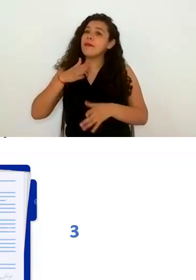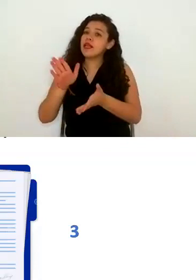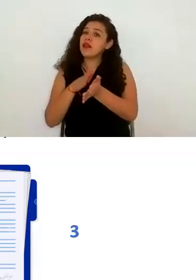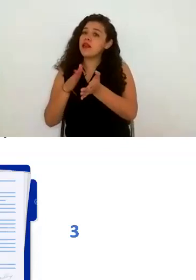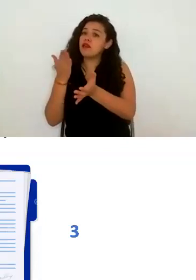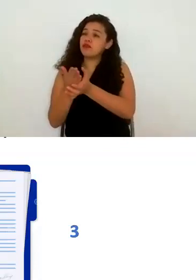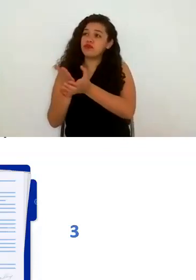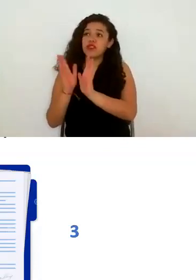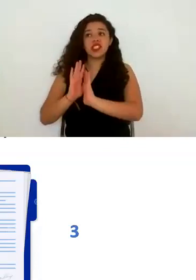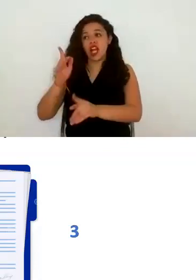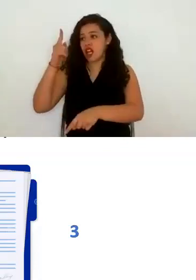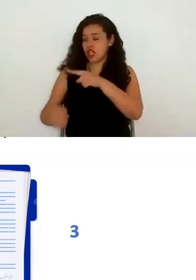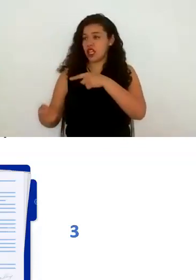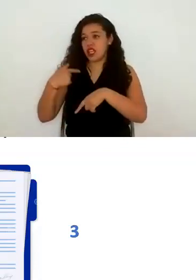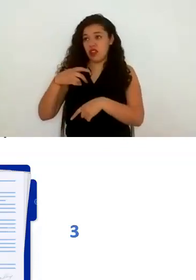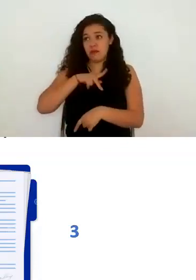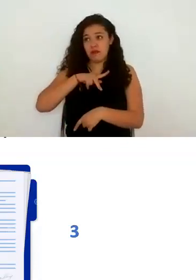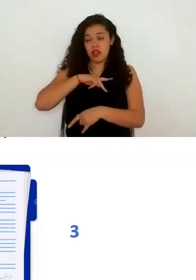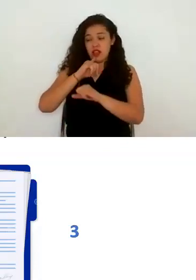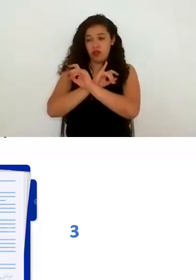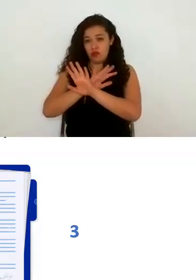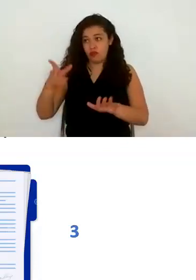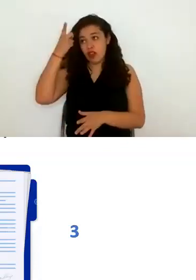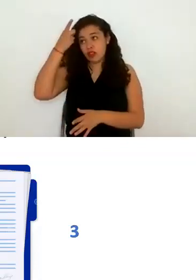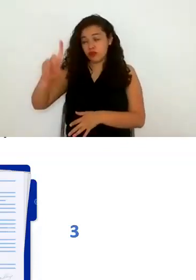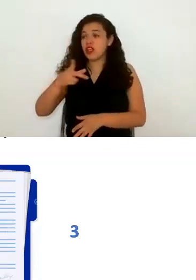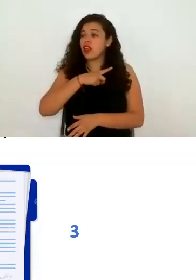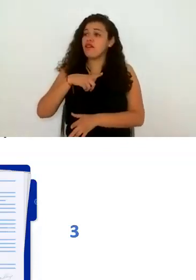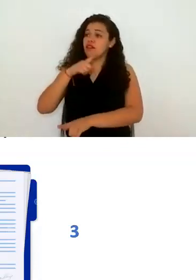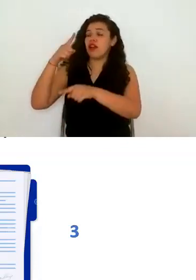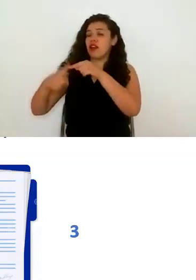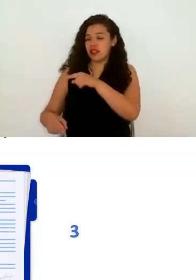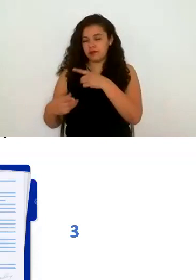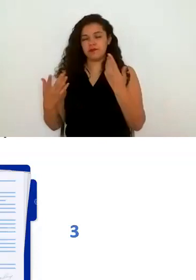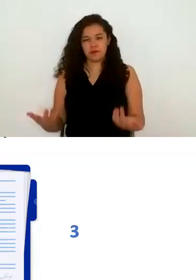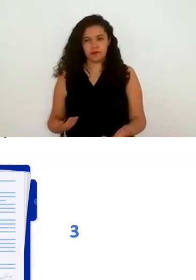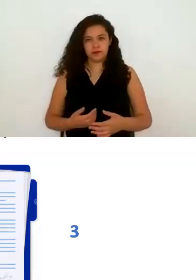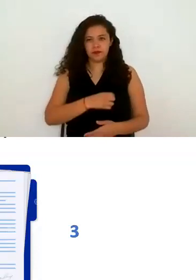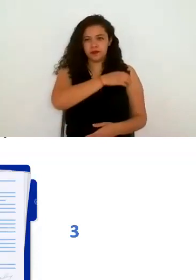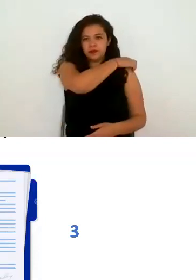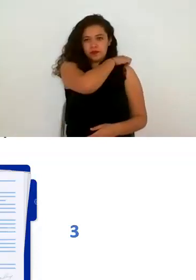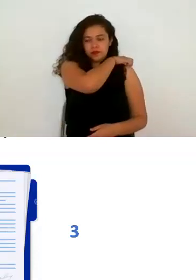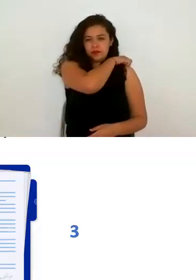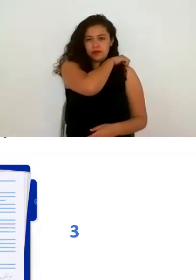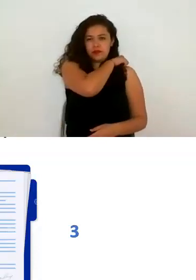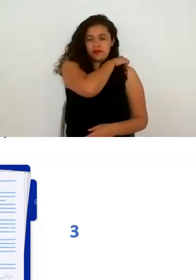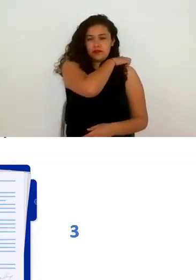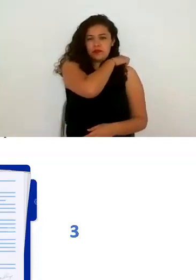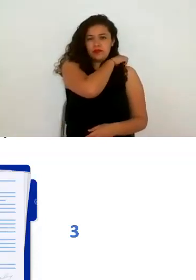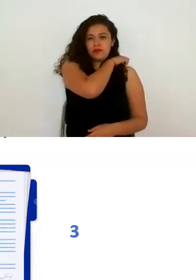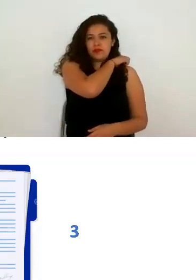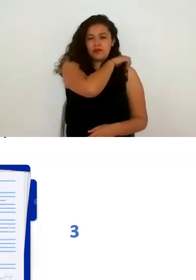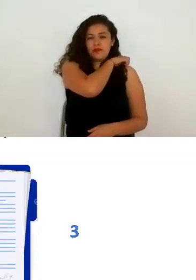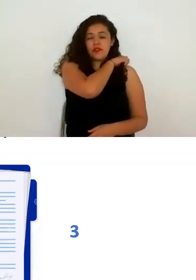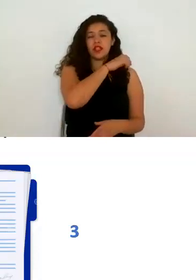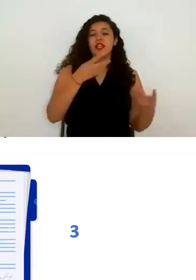el propietario de la información. Entonces, tendrían que, por cuestiones de transparencia, proporcionar este